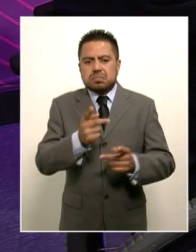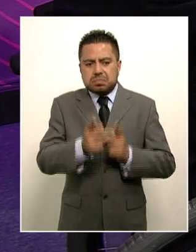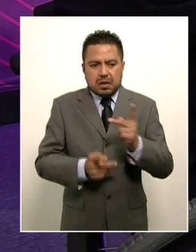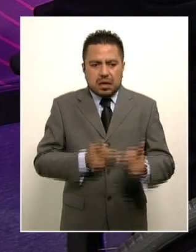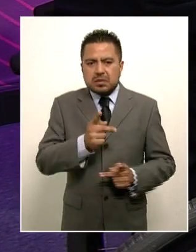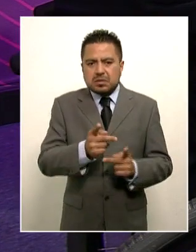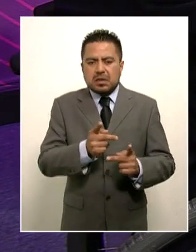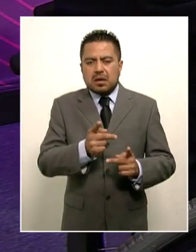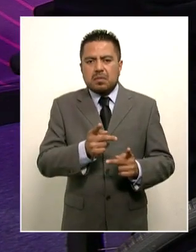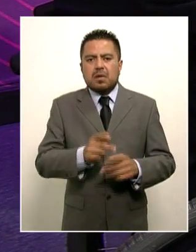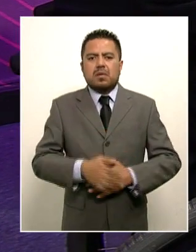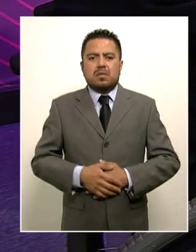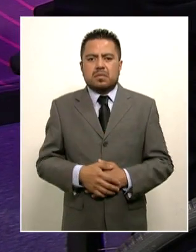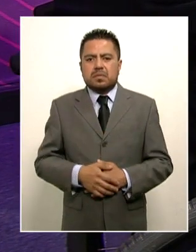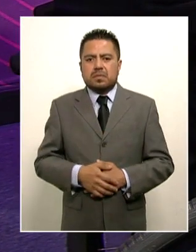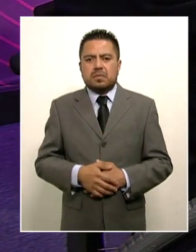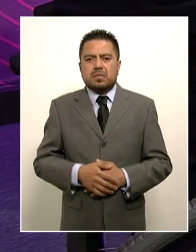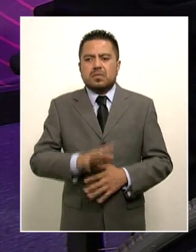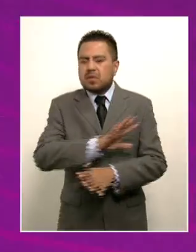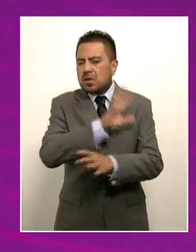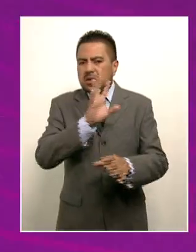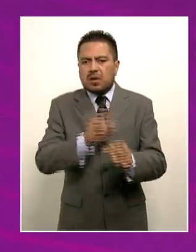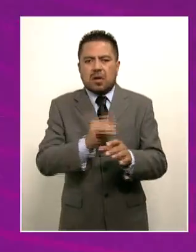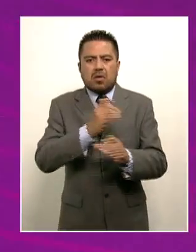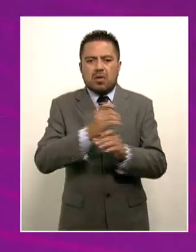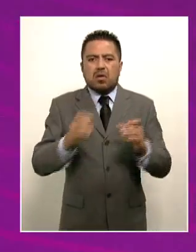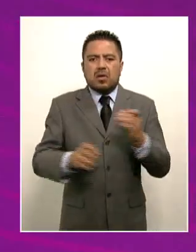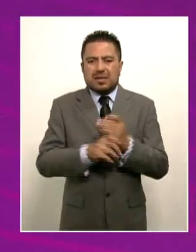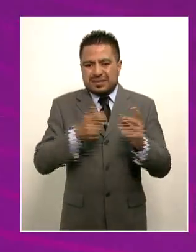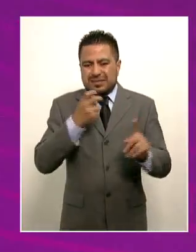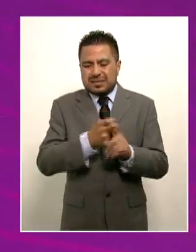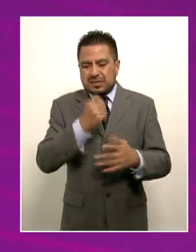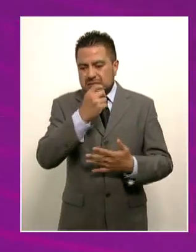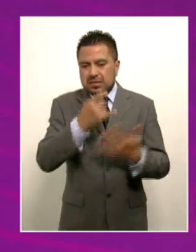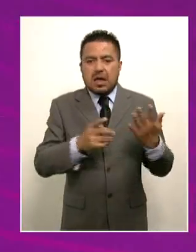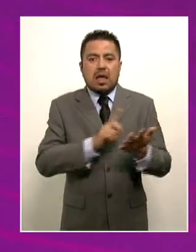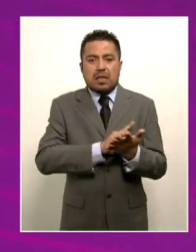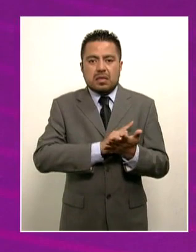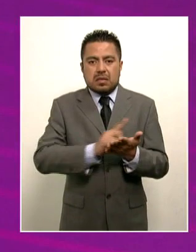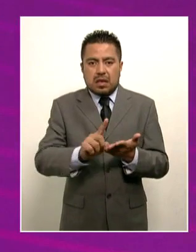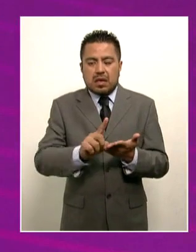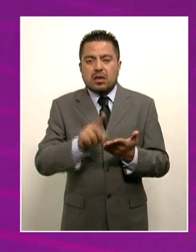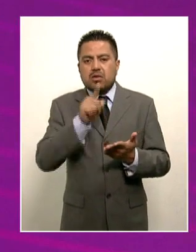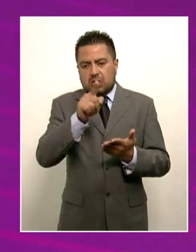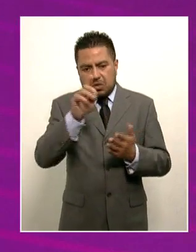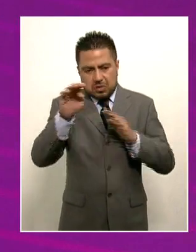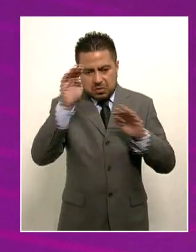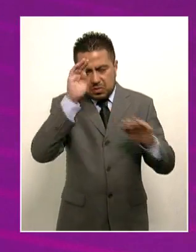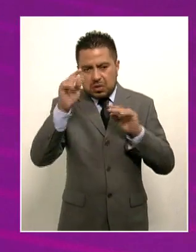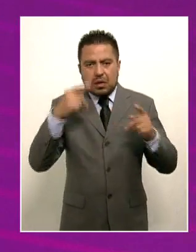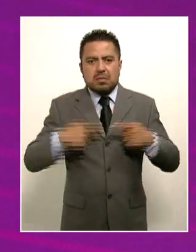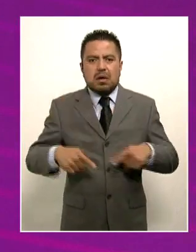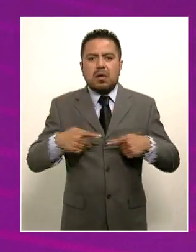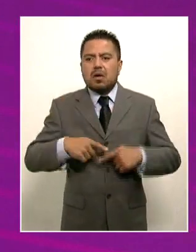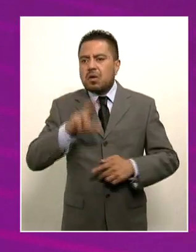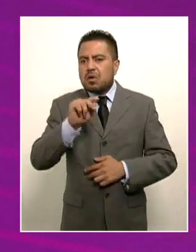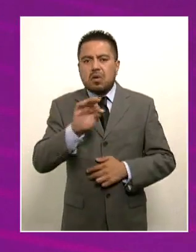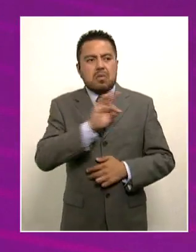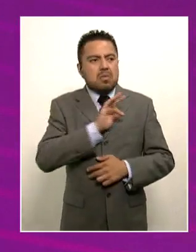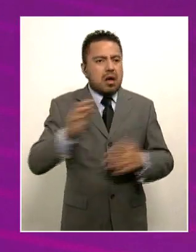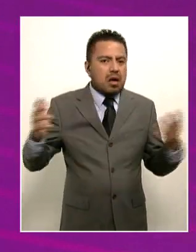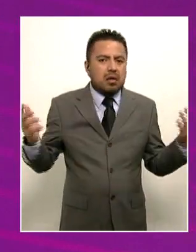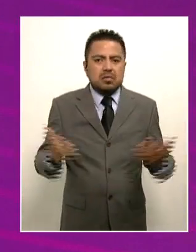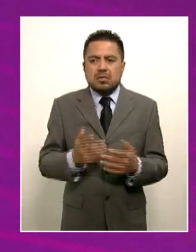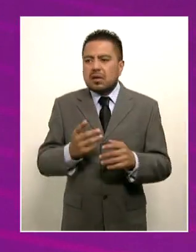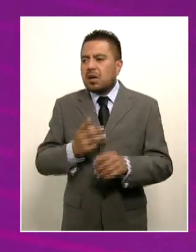¿no? Y todas esas cosas que son derechos, pues si tú consideras que la persona no puede hacerlos y